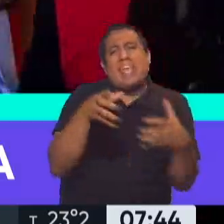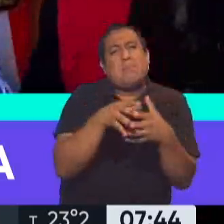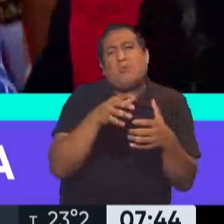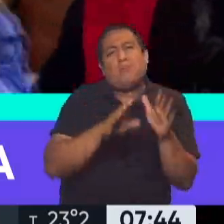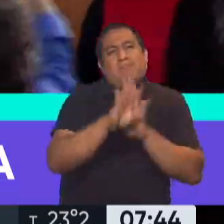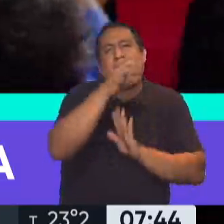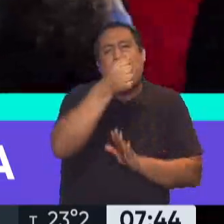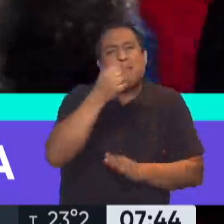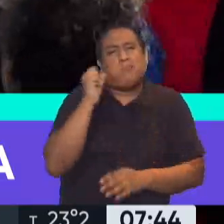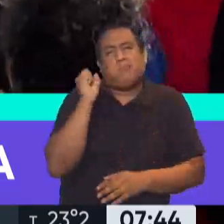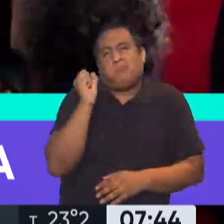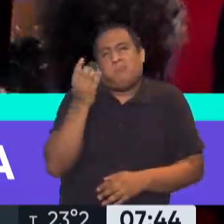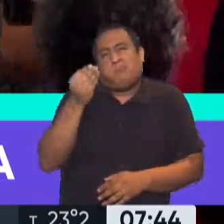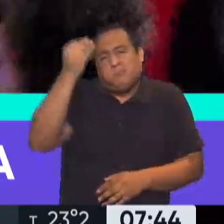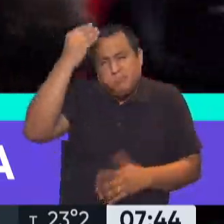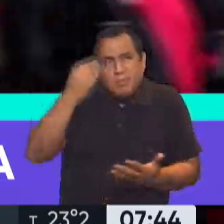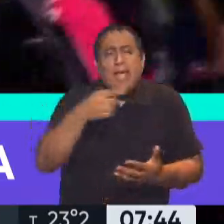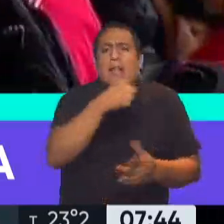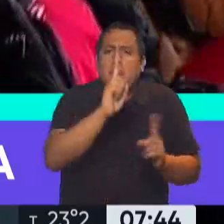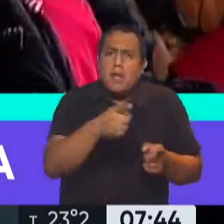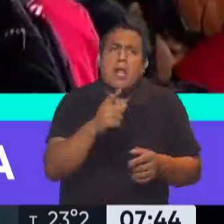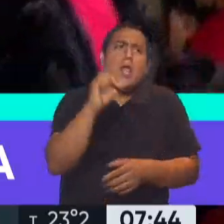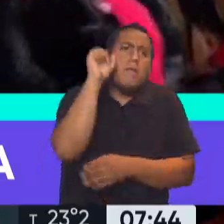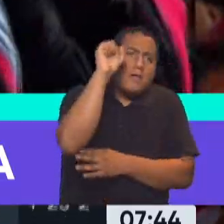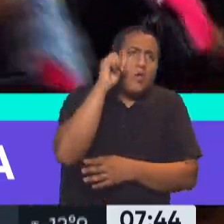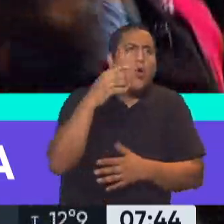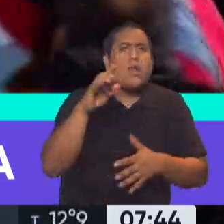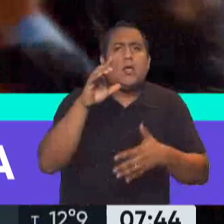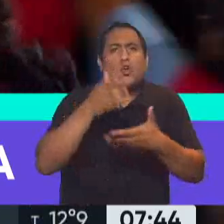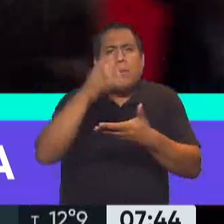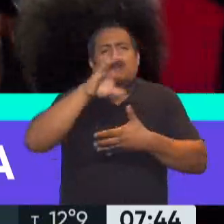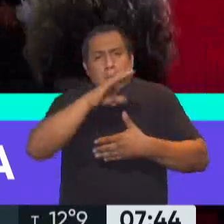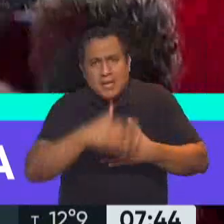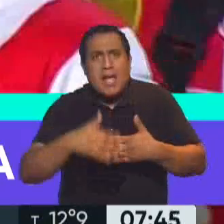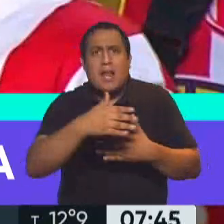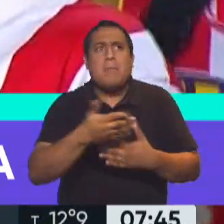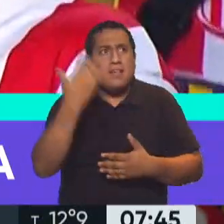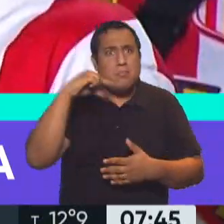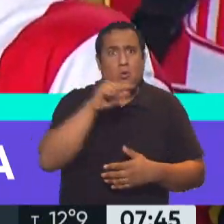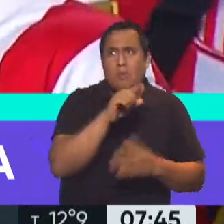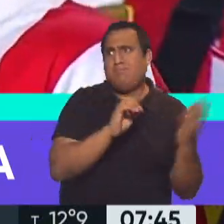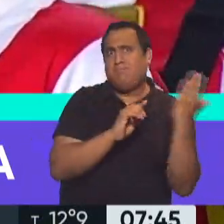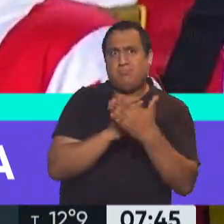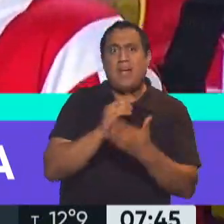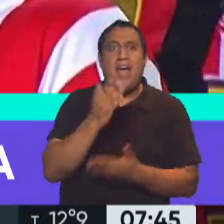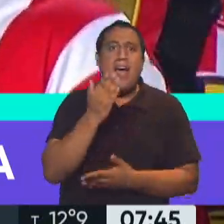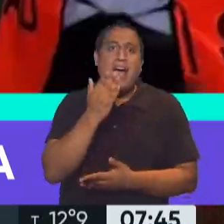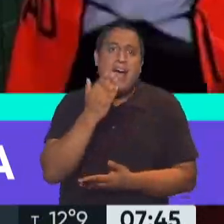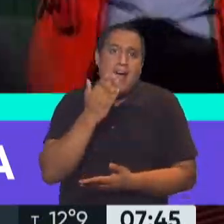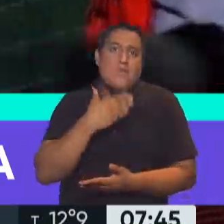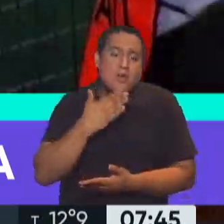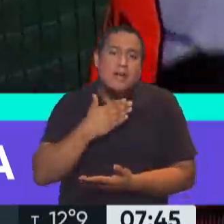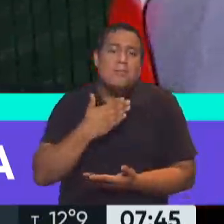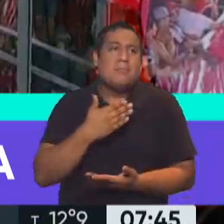acostumbrado a campeonatos internacionales. De hecho, había ganado uno en primera división a Boca, hace poquito. Le faltaba esa experiencia de la definición. Sí.